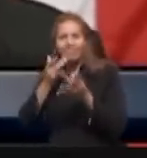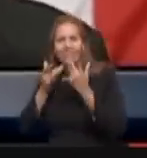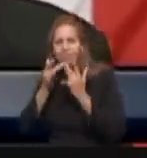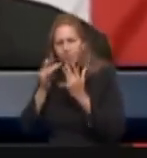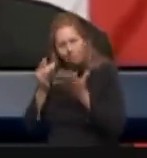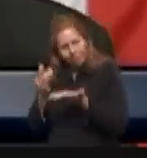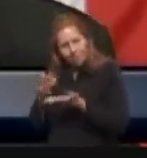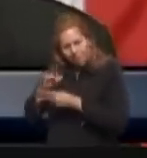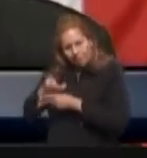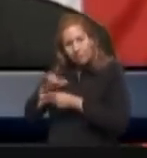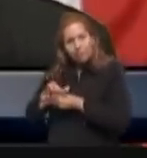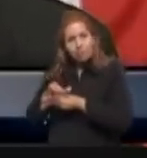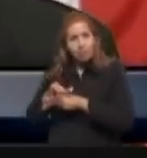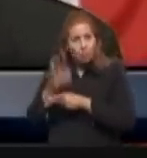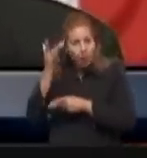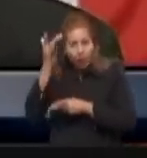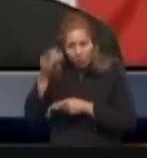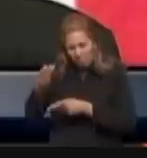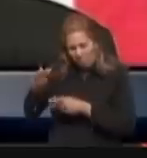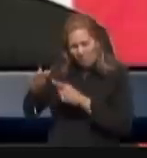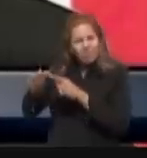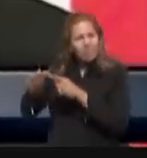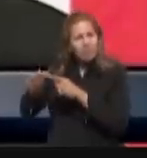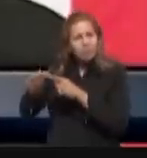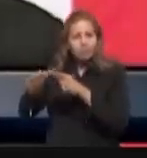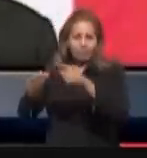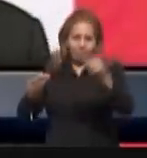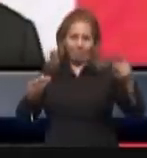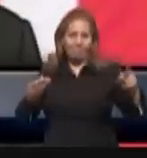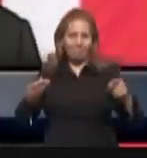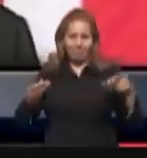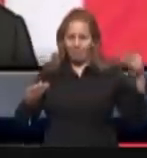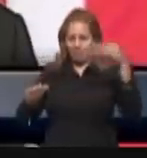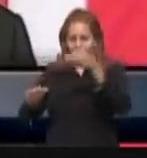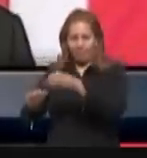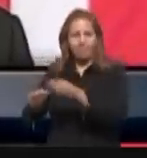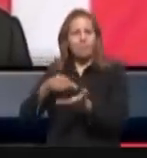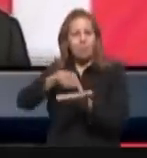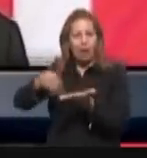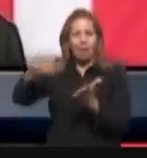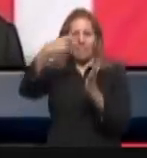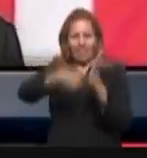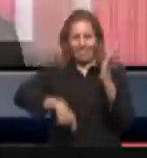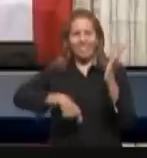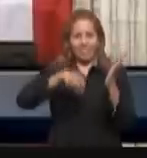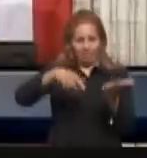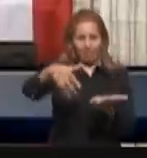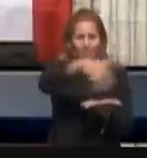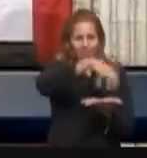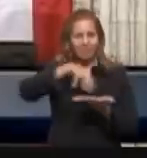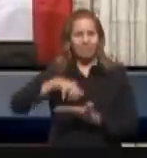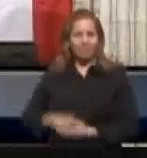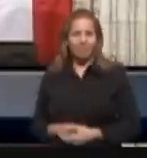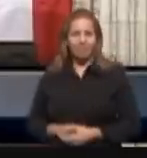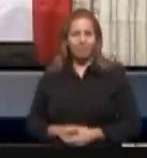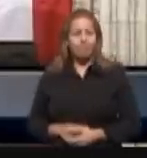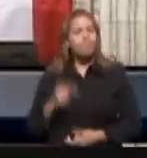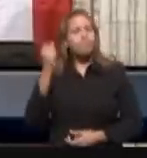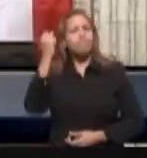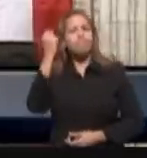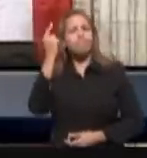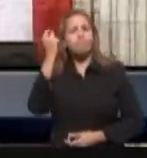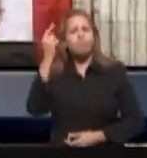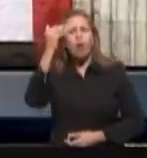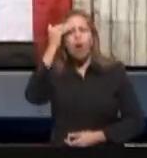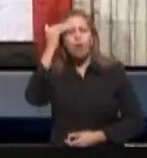presupuesto gubernamental es precisamente nuestra gente con sus contribuciones? Yo sé que